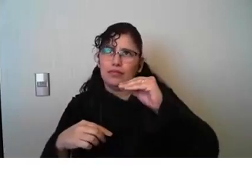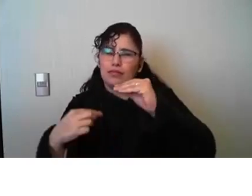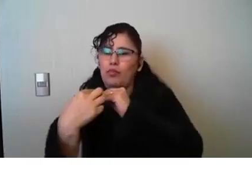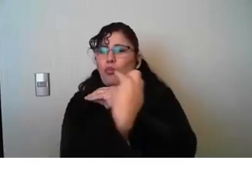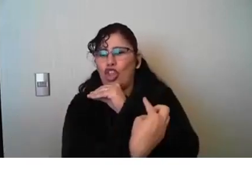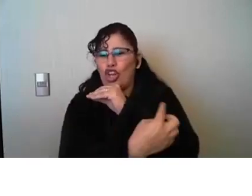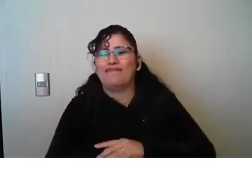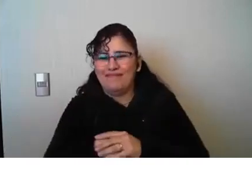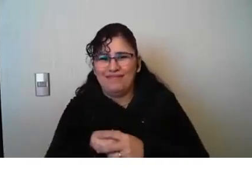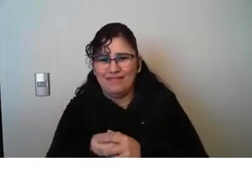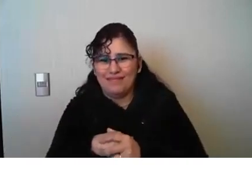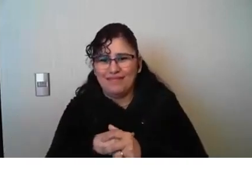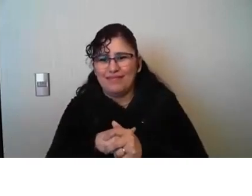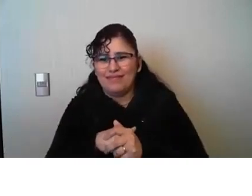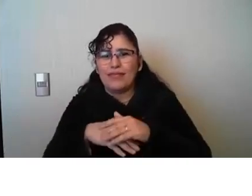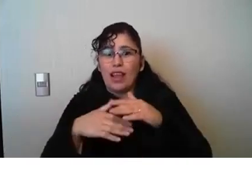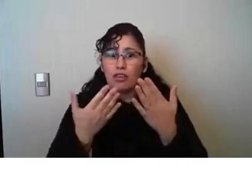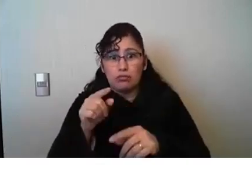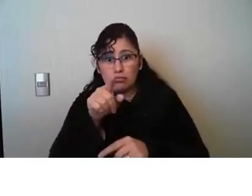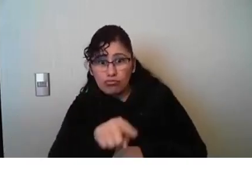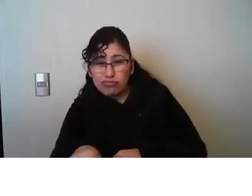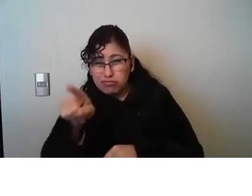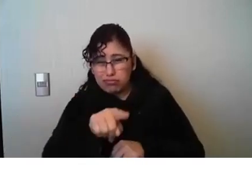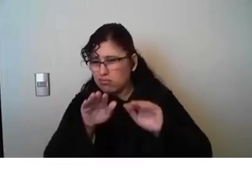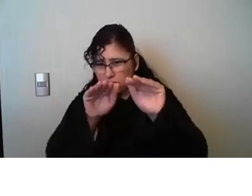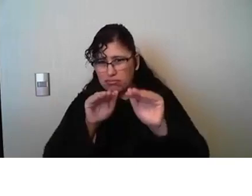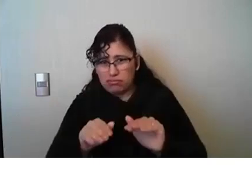digamos marcando, todos estos corresponden a estructuras